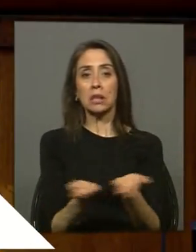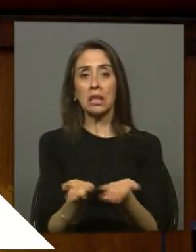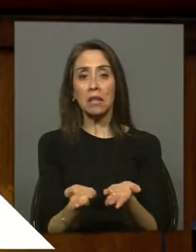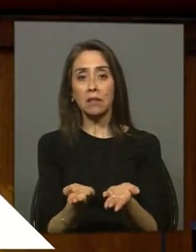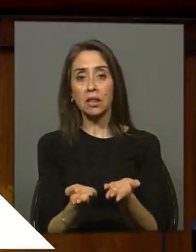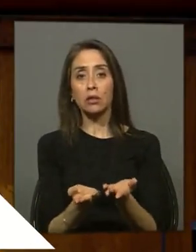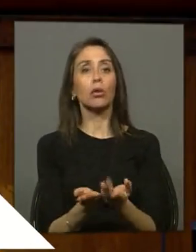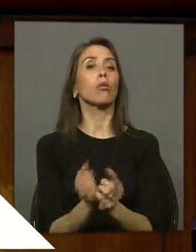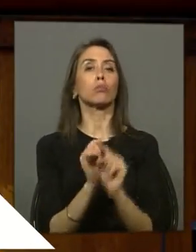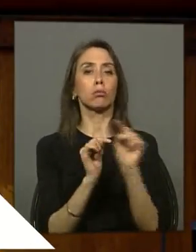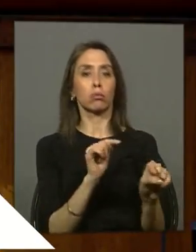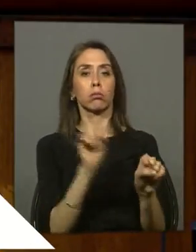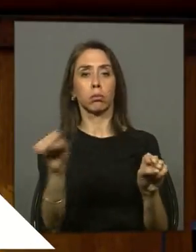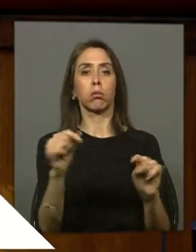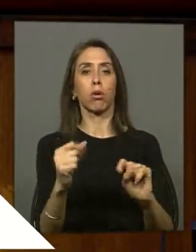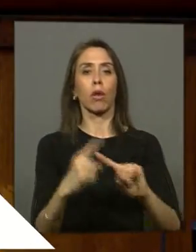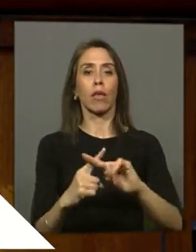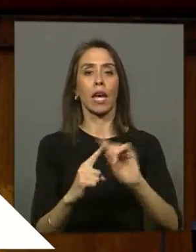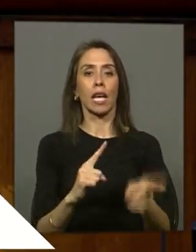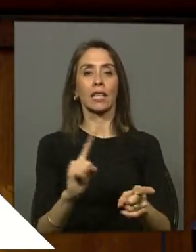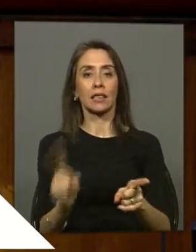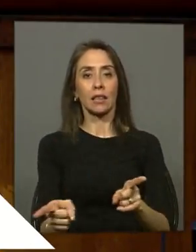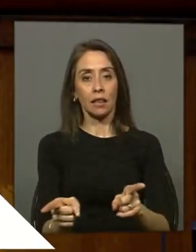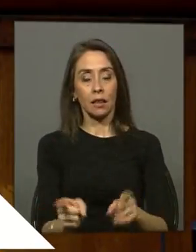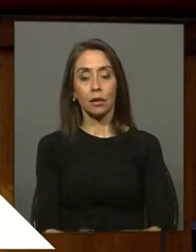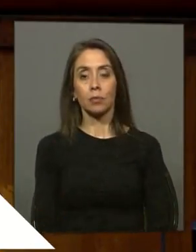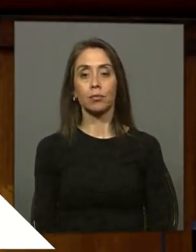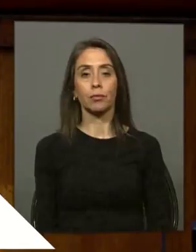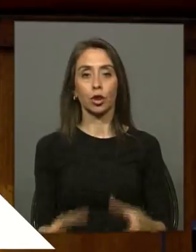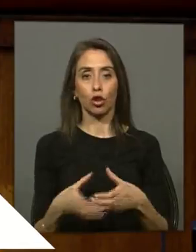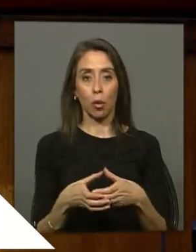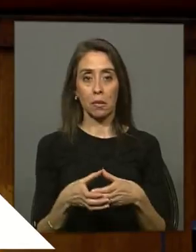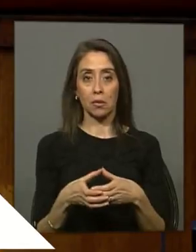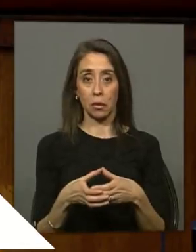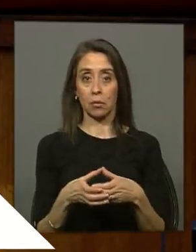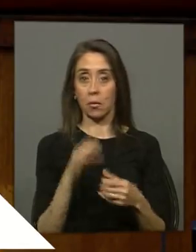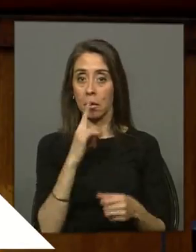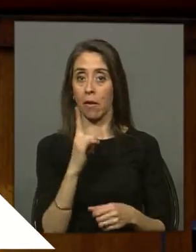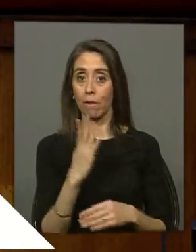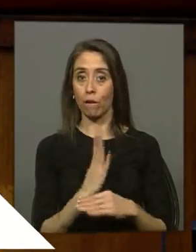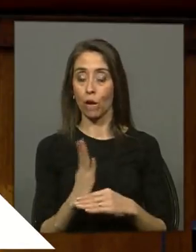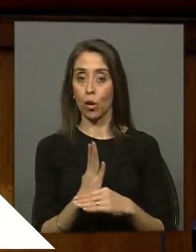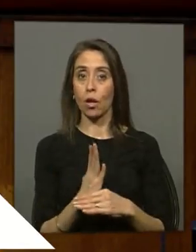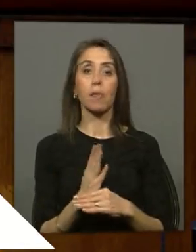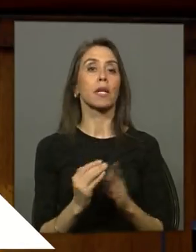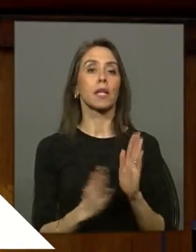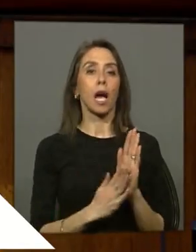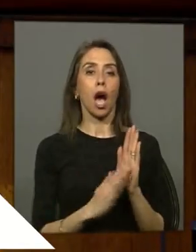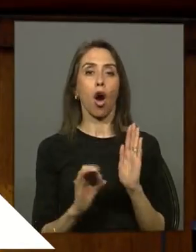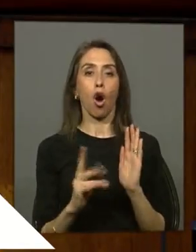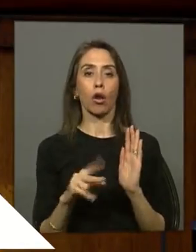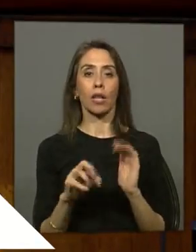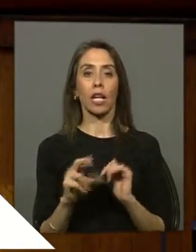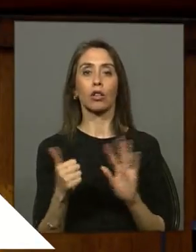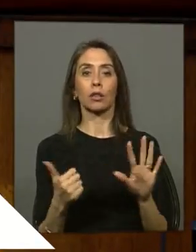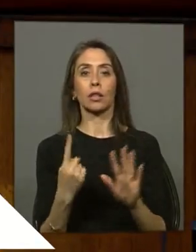claramente atribuible y exigible en este contexto la comisión estimó fundamental que el ordinario 61